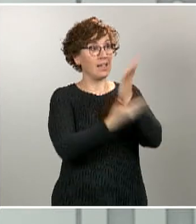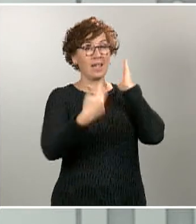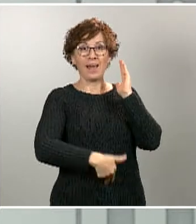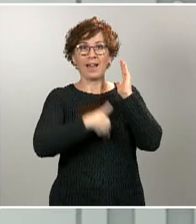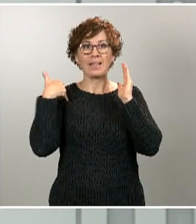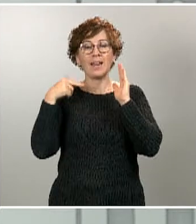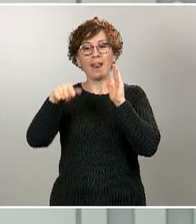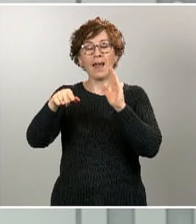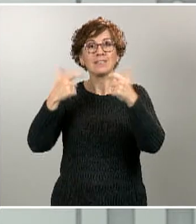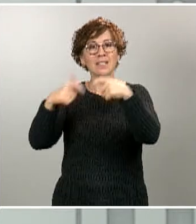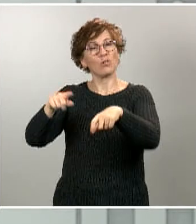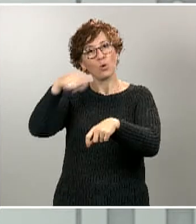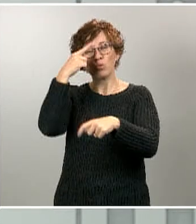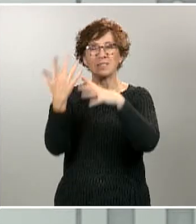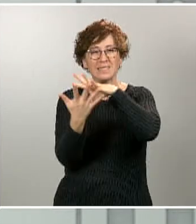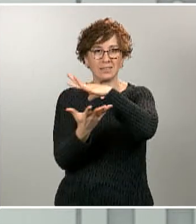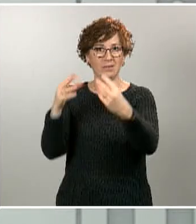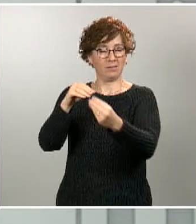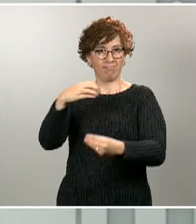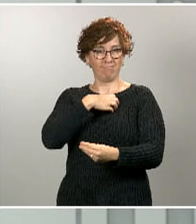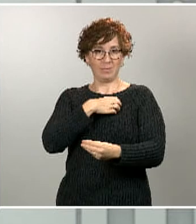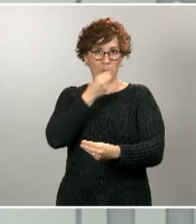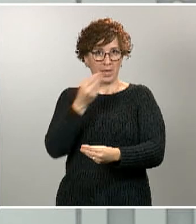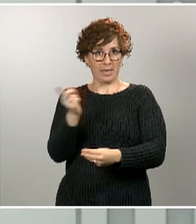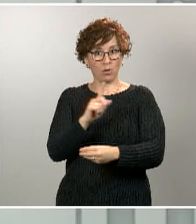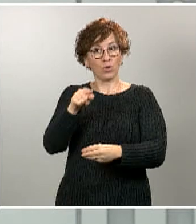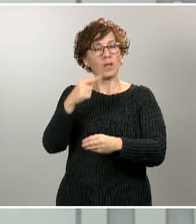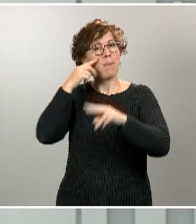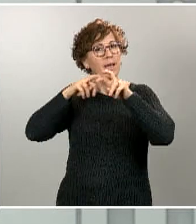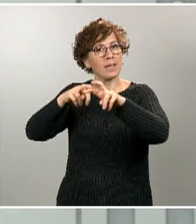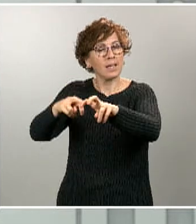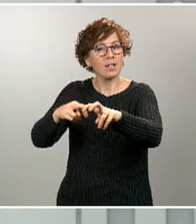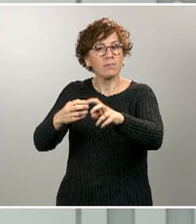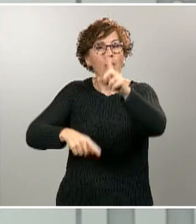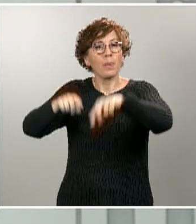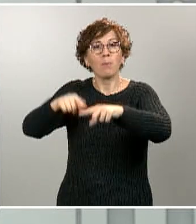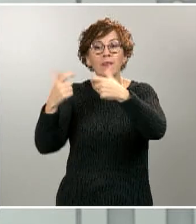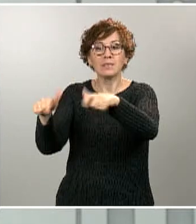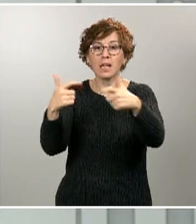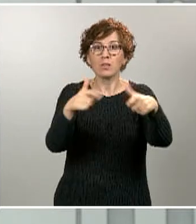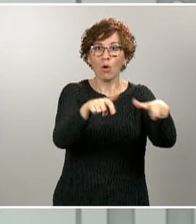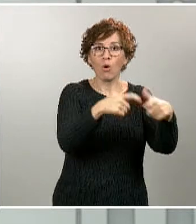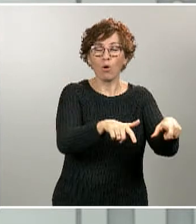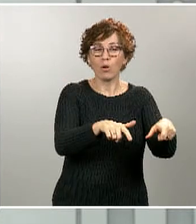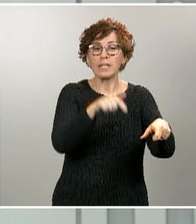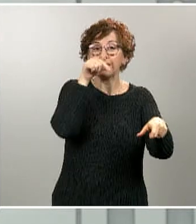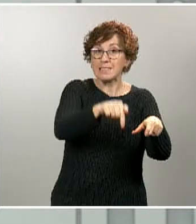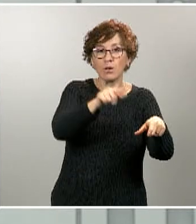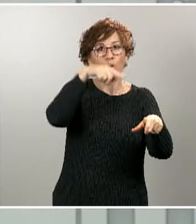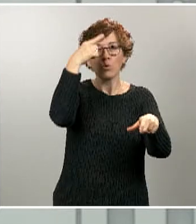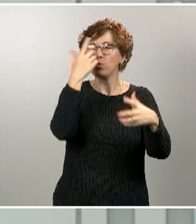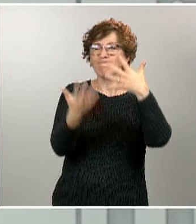la lupa, el microscopio, si me permiten, en ver si efectivamente en determinados sectores, en este caso el de la cultura, hay algún impedimento o